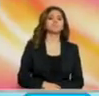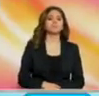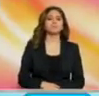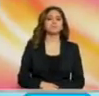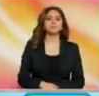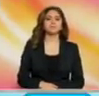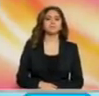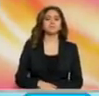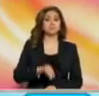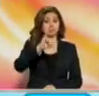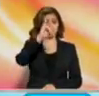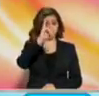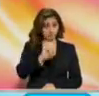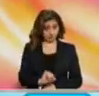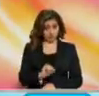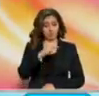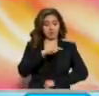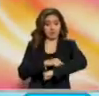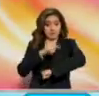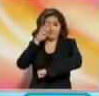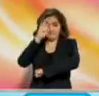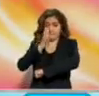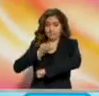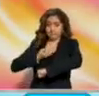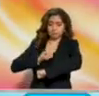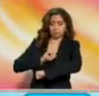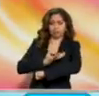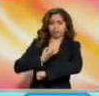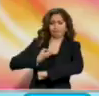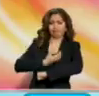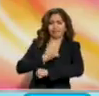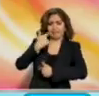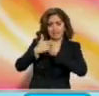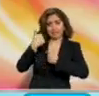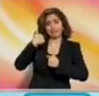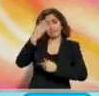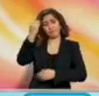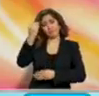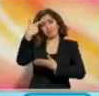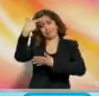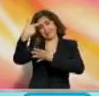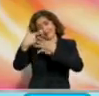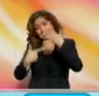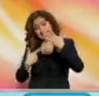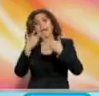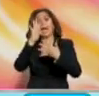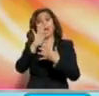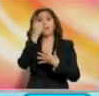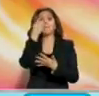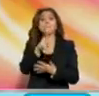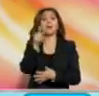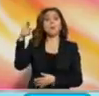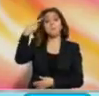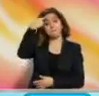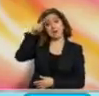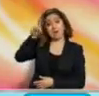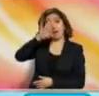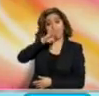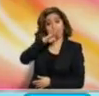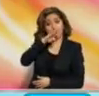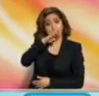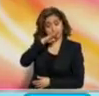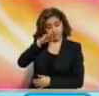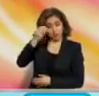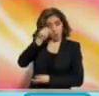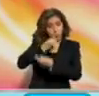muchísimos beneficios, que a ver hasta dónde alcanzamos, pero uno de los muy importantes para la mamá y que tiene que ver con su estado de nutrición es que